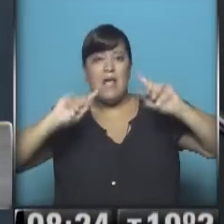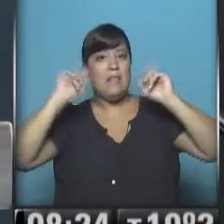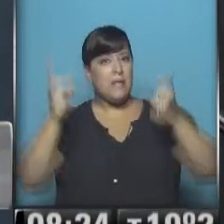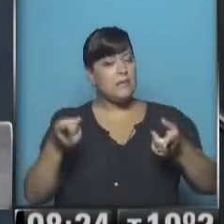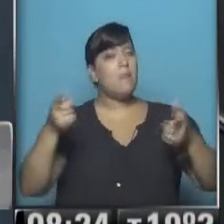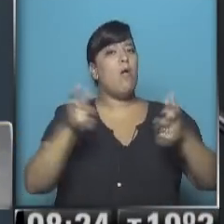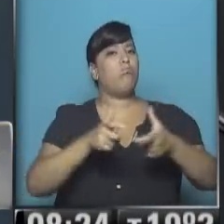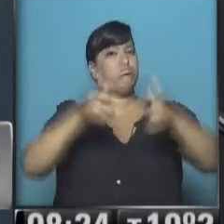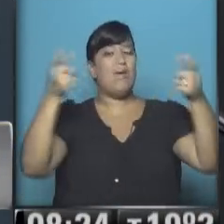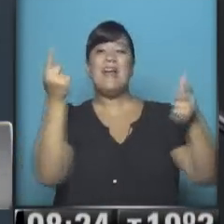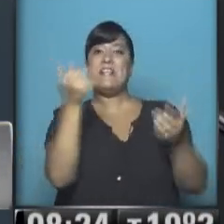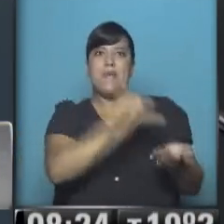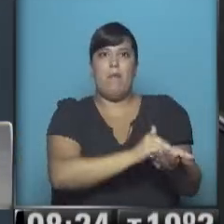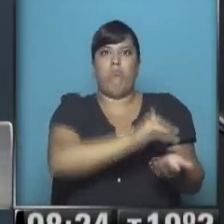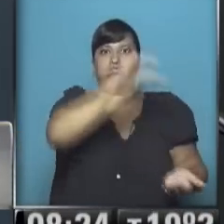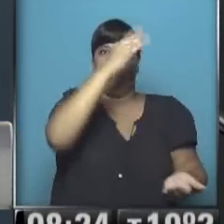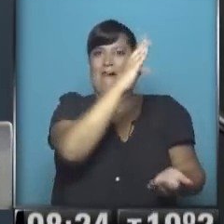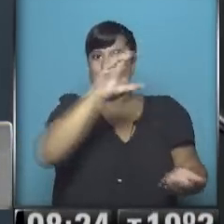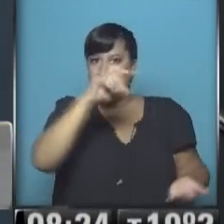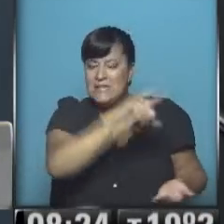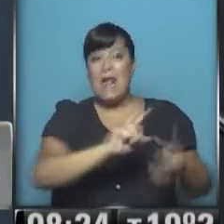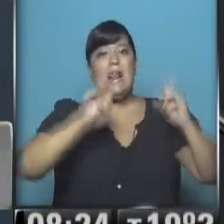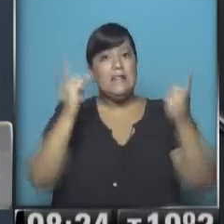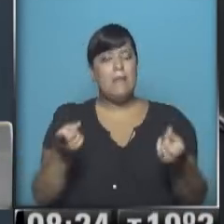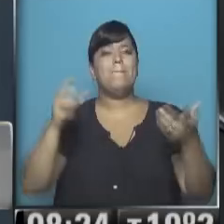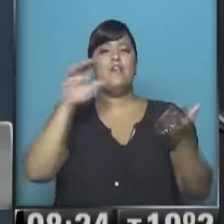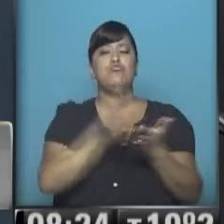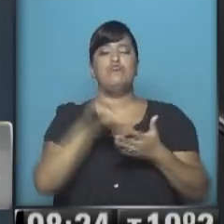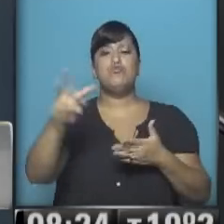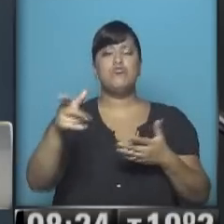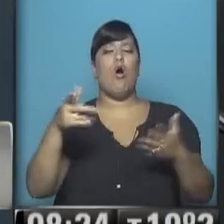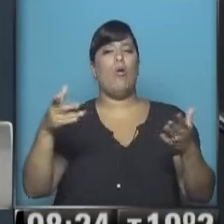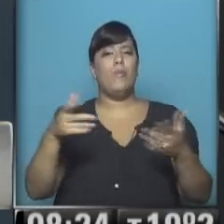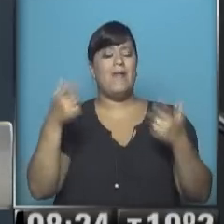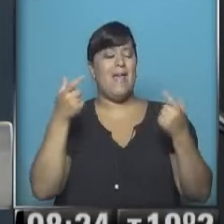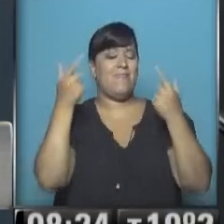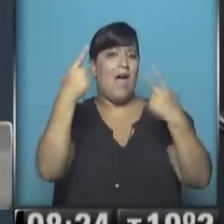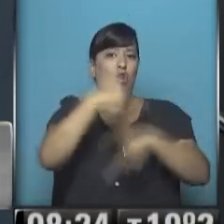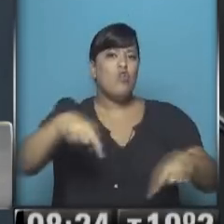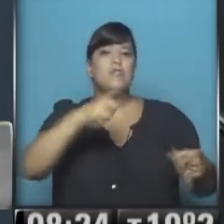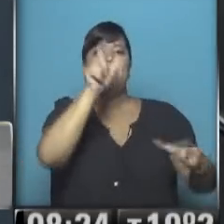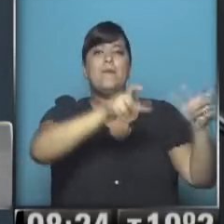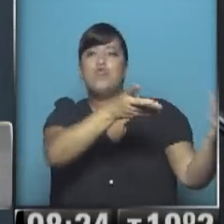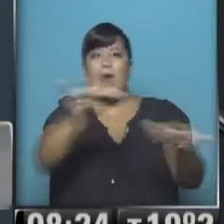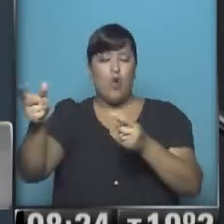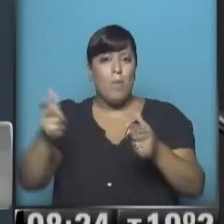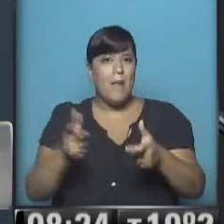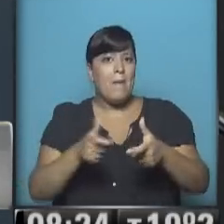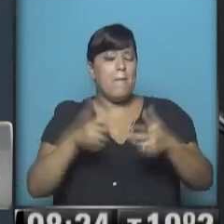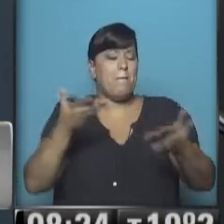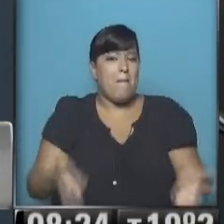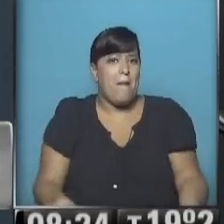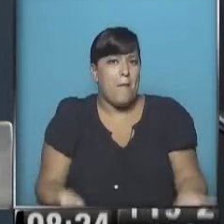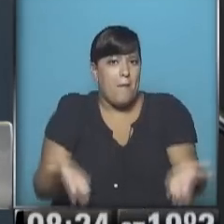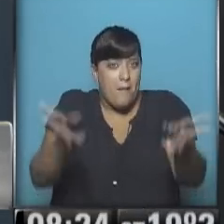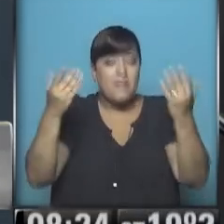volumen total de reservas eh los mecanismos de estabilidad y los incentivos en materia de consumo entonces claramente lo que